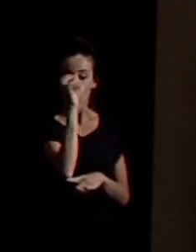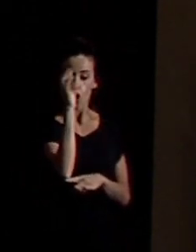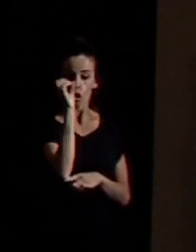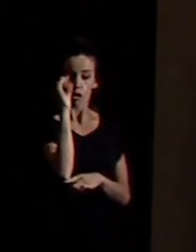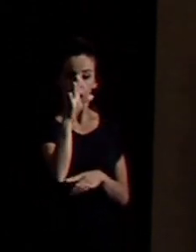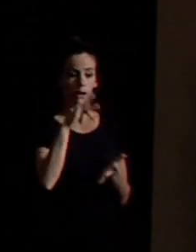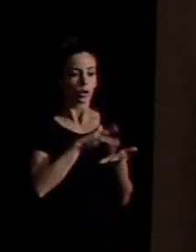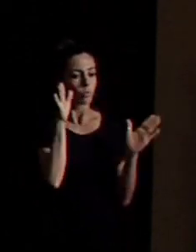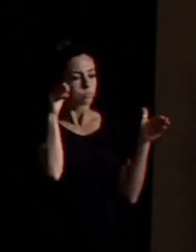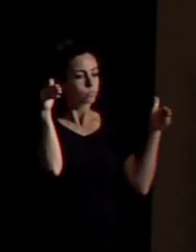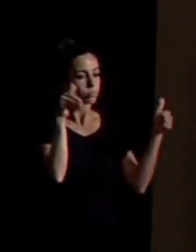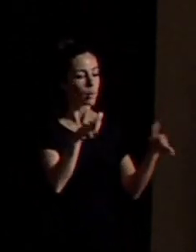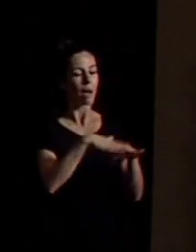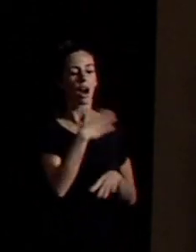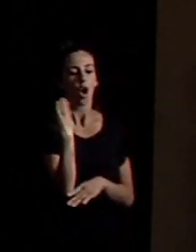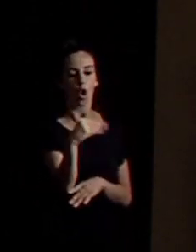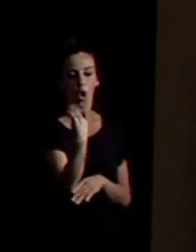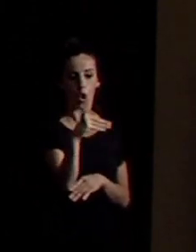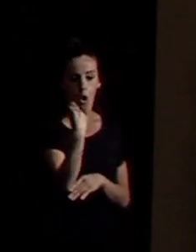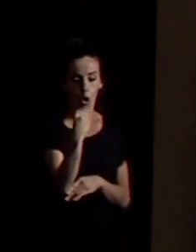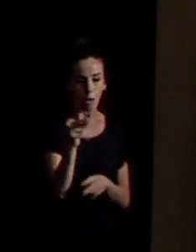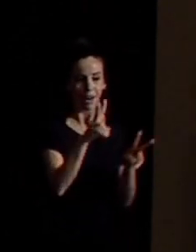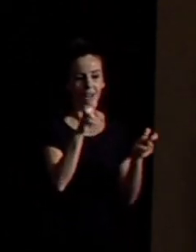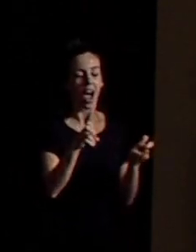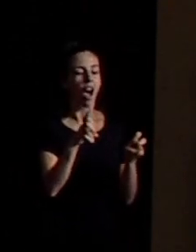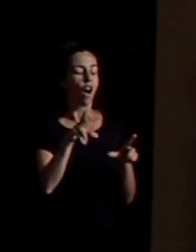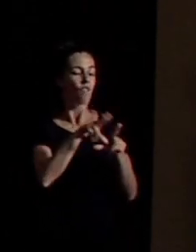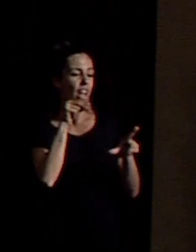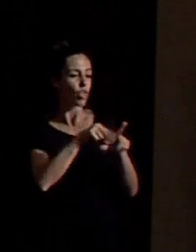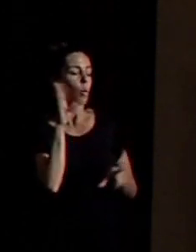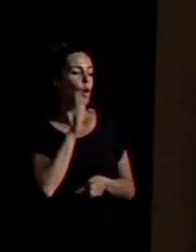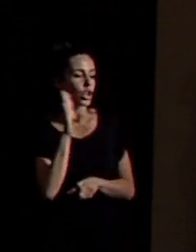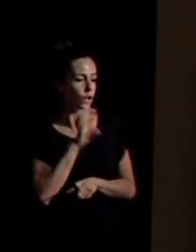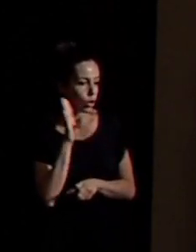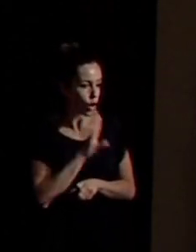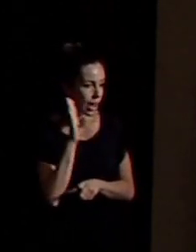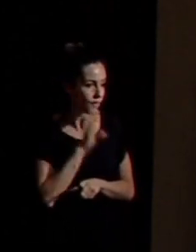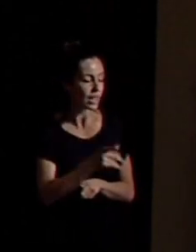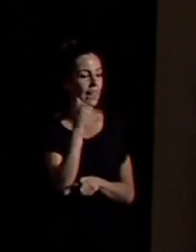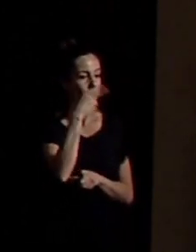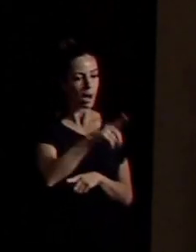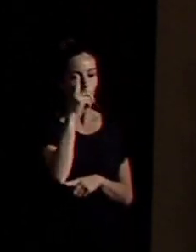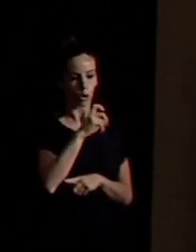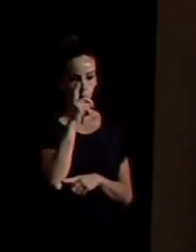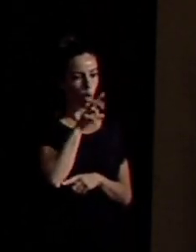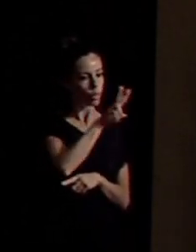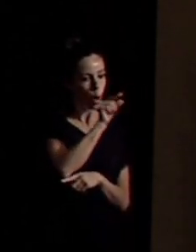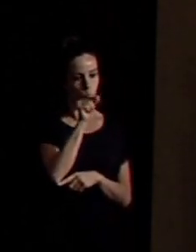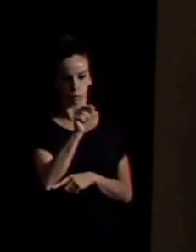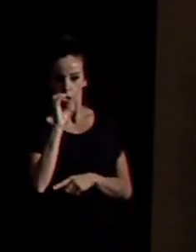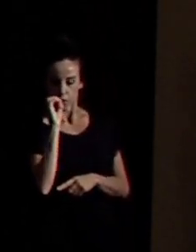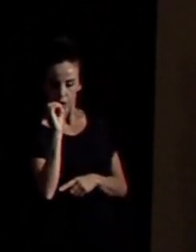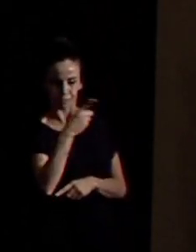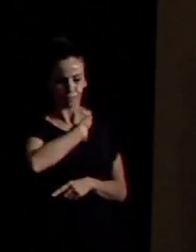van dedicadas a los jóvenes, a la pornografía y a la prostitución 2.0, ¿no? Nosotros no queremos, ni muchísimo